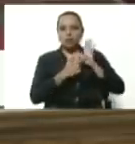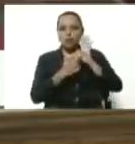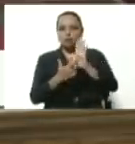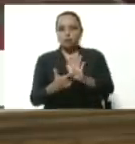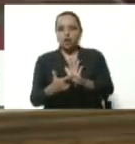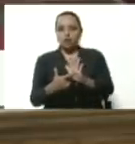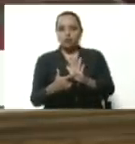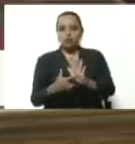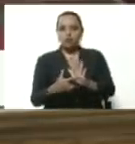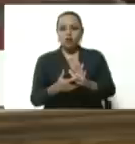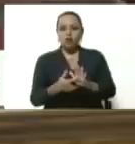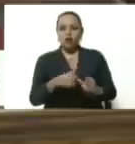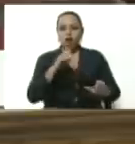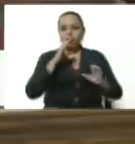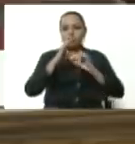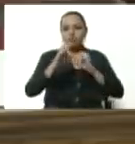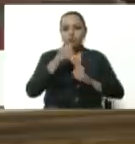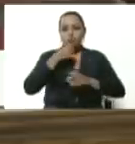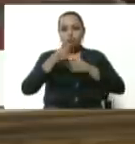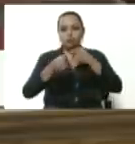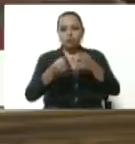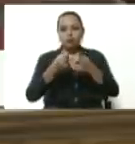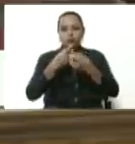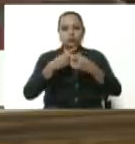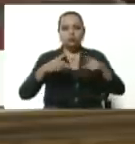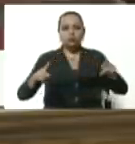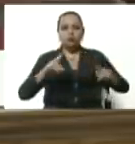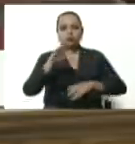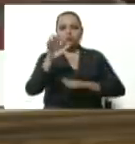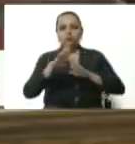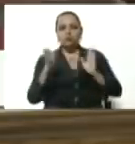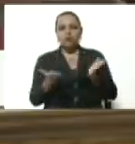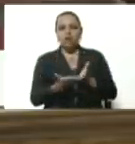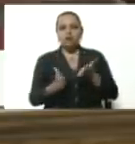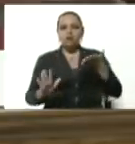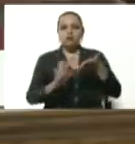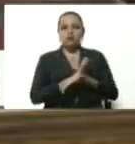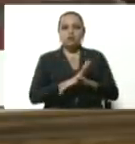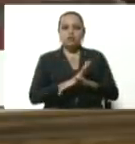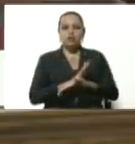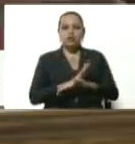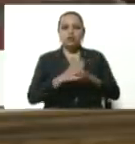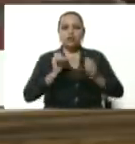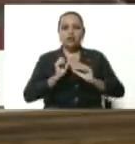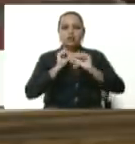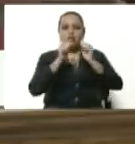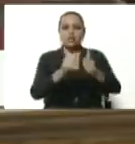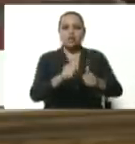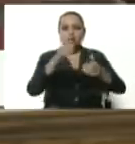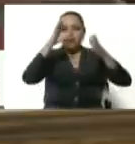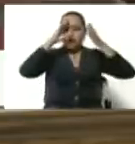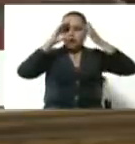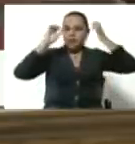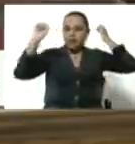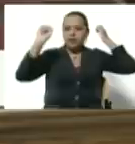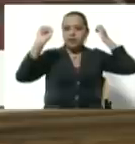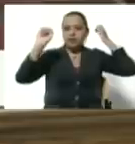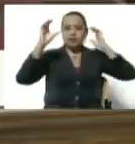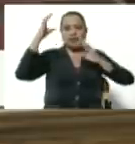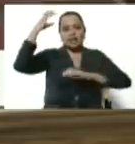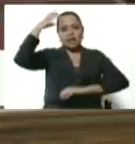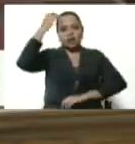opinión pública mundial acerca de la preparación desde la Embajada del Gobierno del Reino de